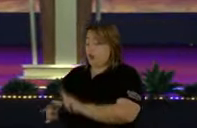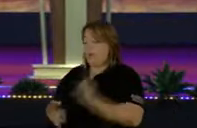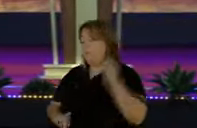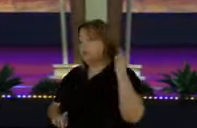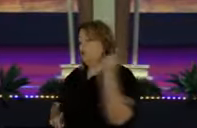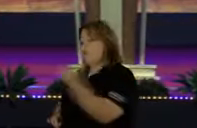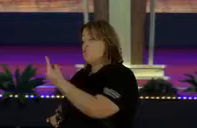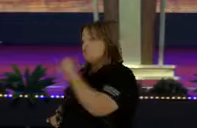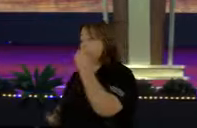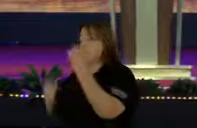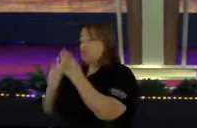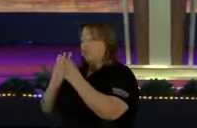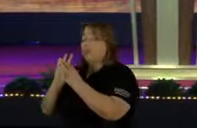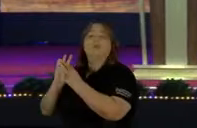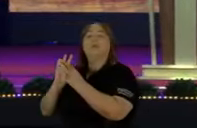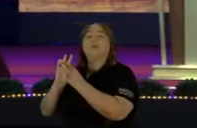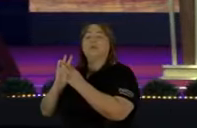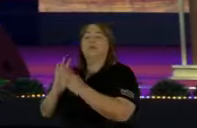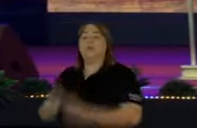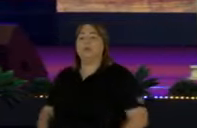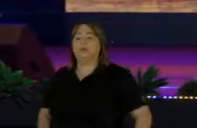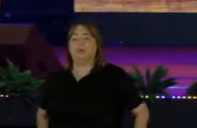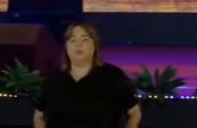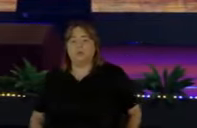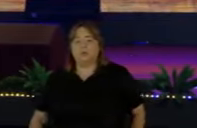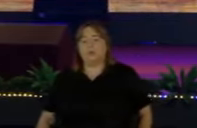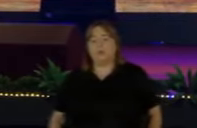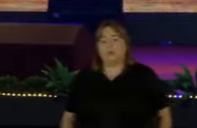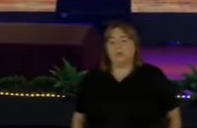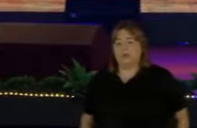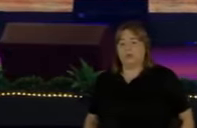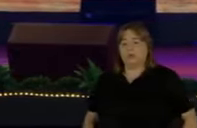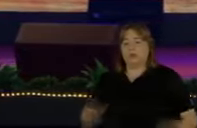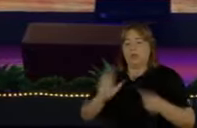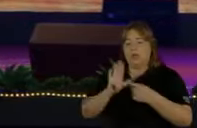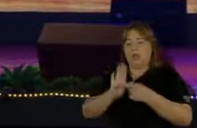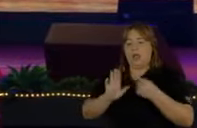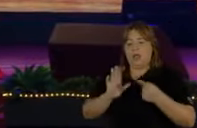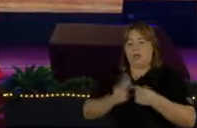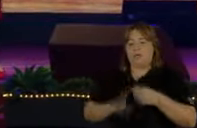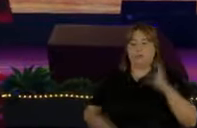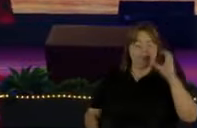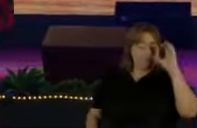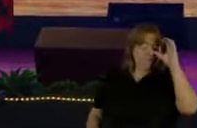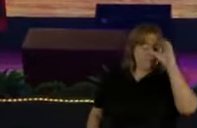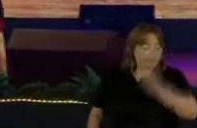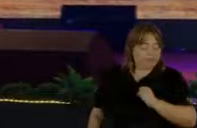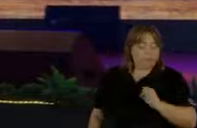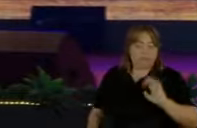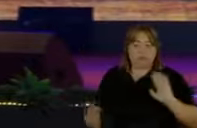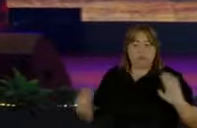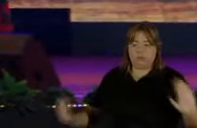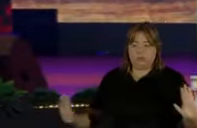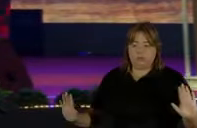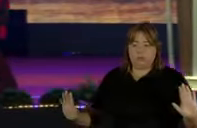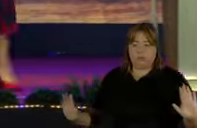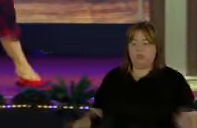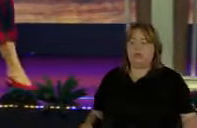Muchas veces se ausentan, salen en medio de nosotros los que tienen otras prioridades.